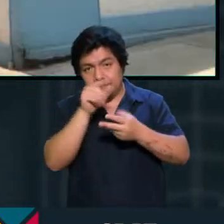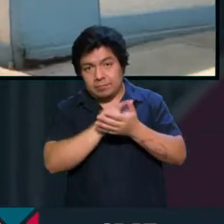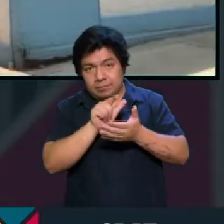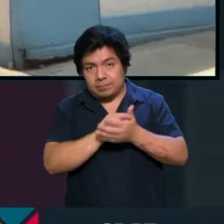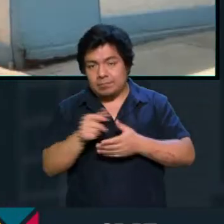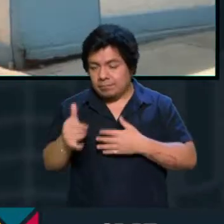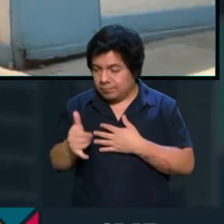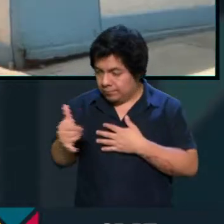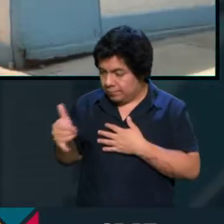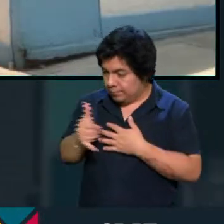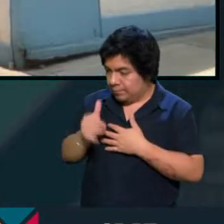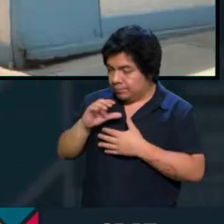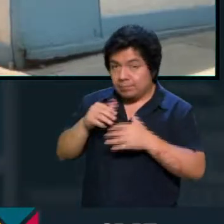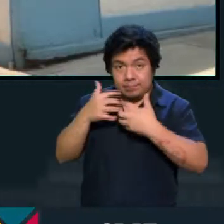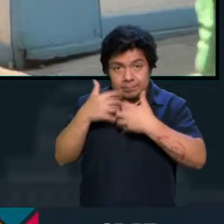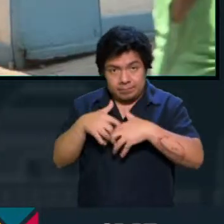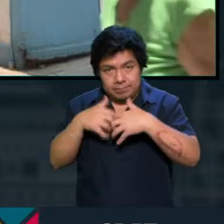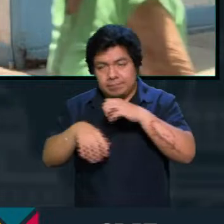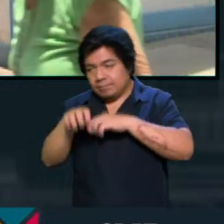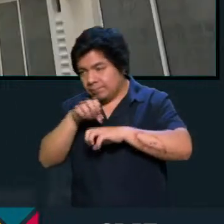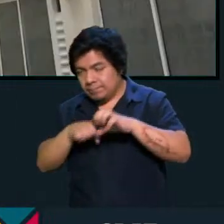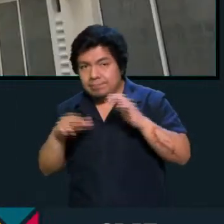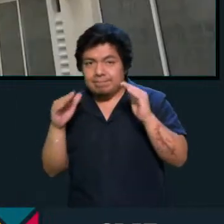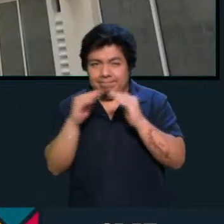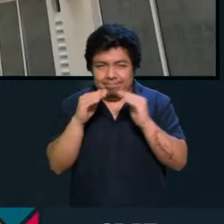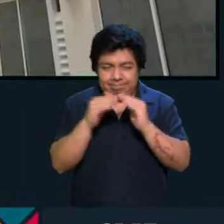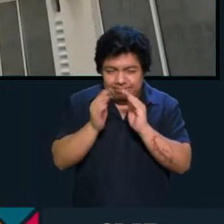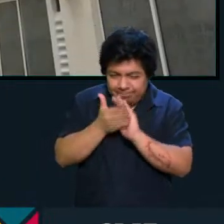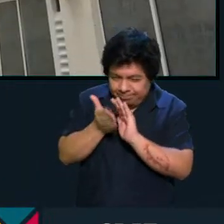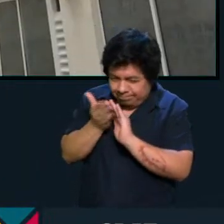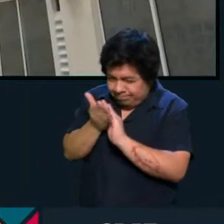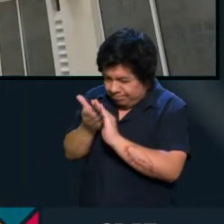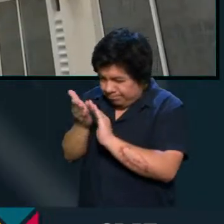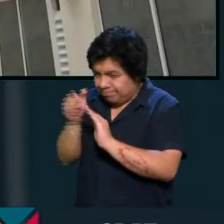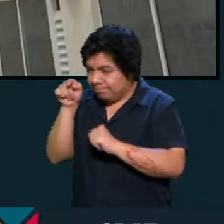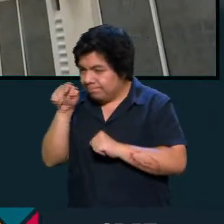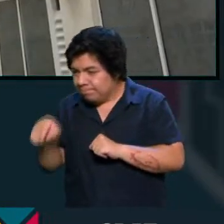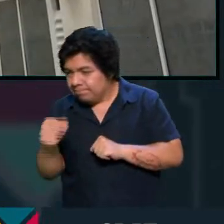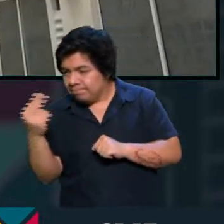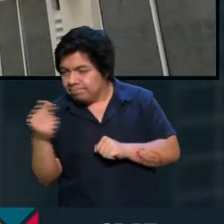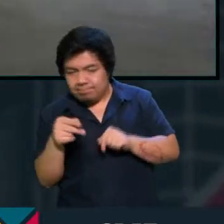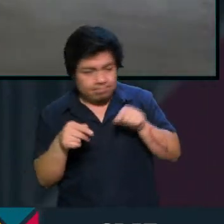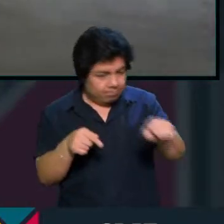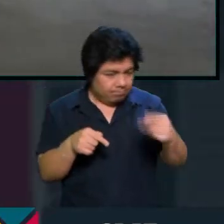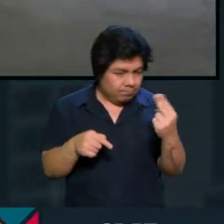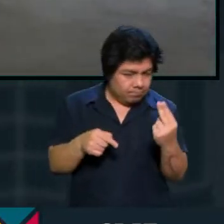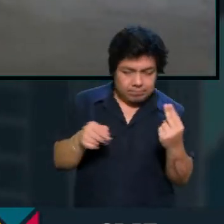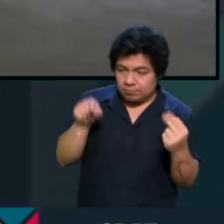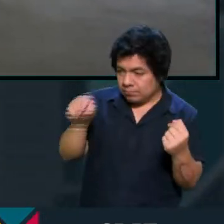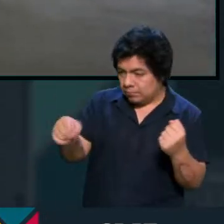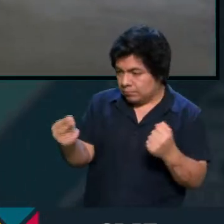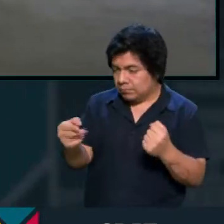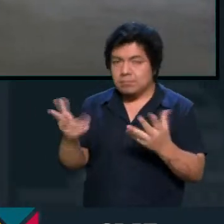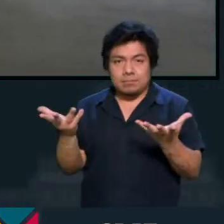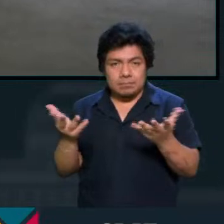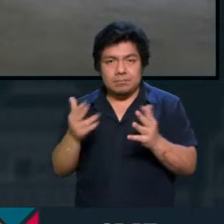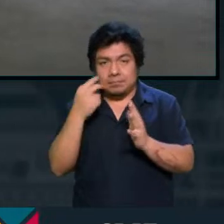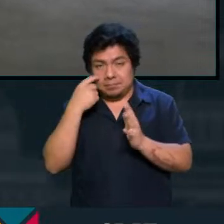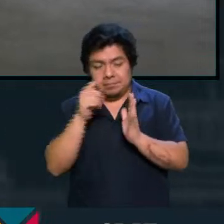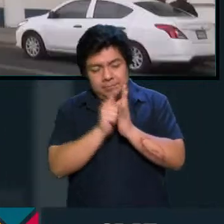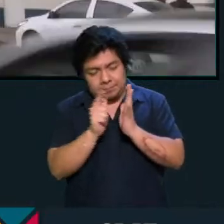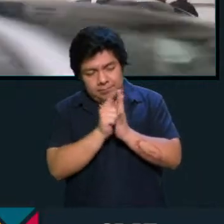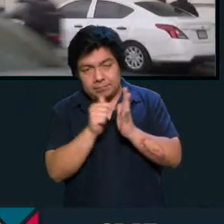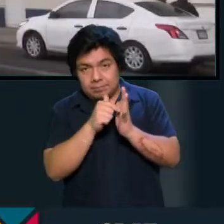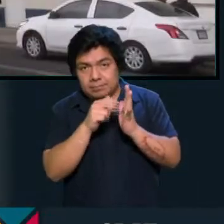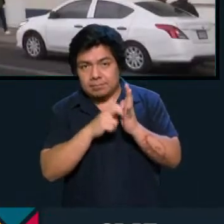a través de esta empresa, va a crear vivienda en donde sí se necesita. Una de las características que prevé esta reforma es que la